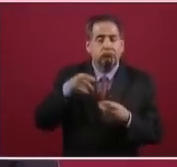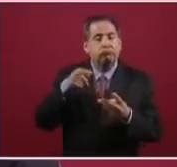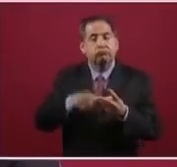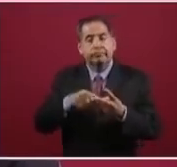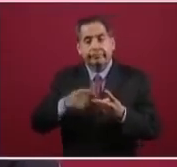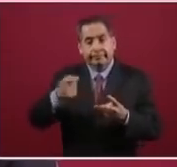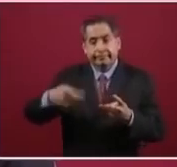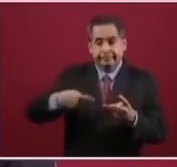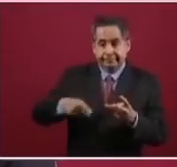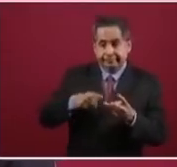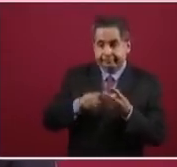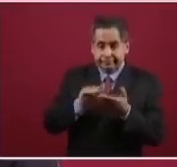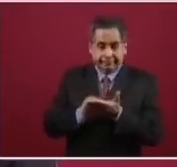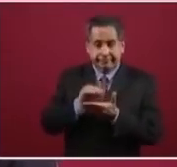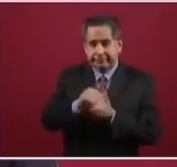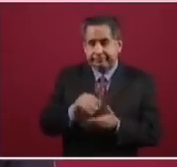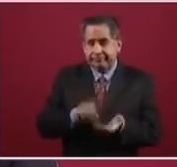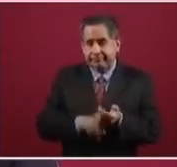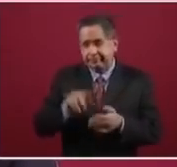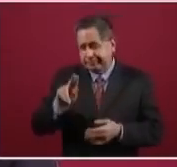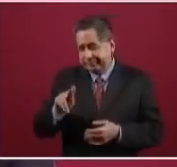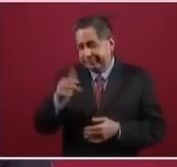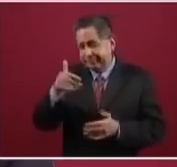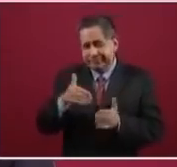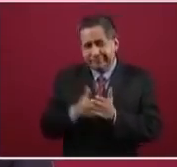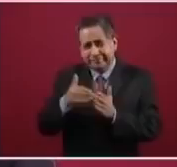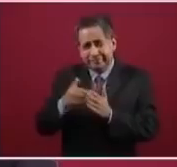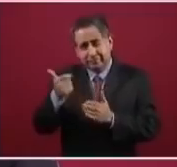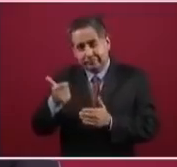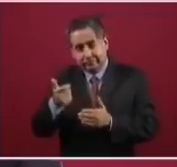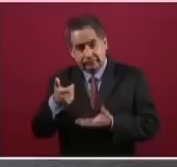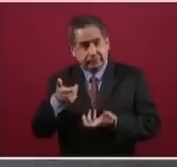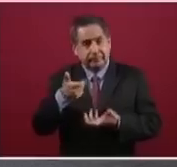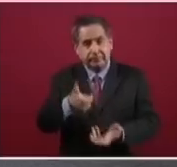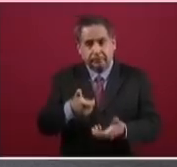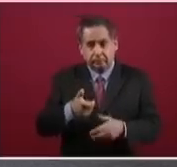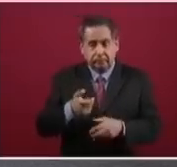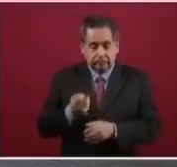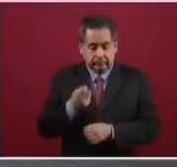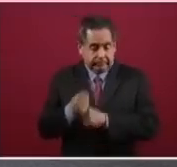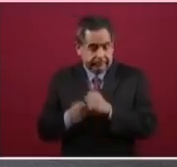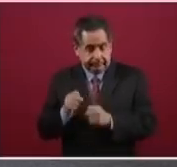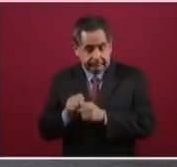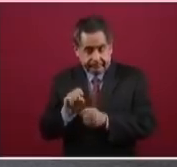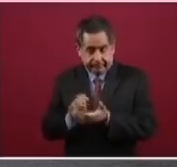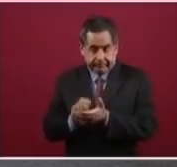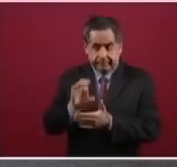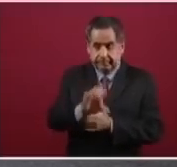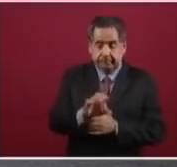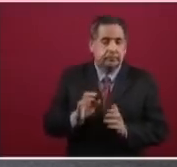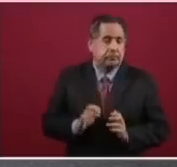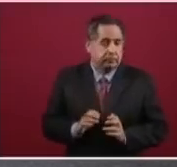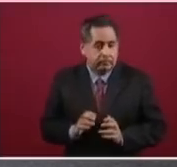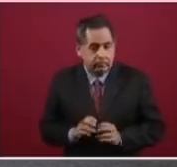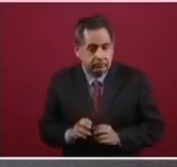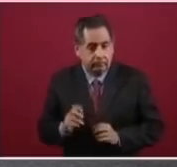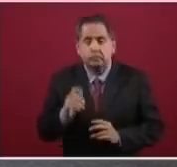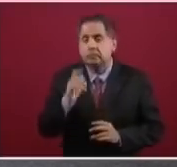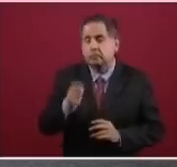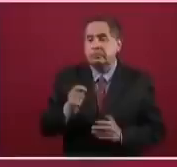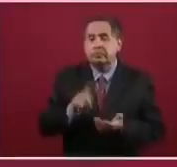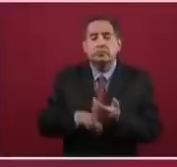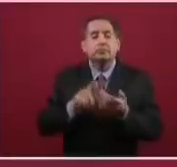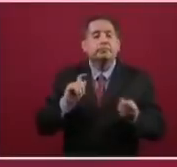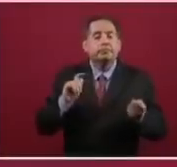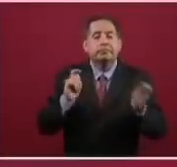primera pregunta le estamos poniendo 86 mil millones de pesos nada más este año pero algo que es muy importante es que hay